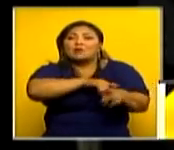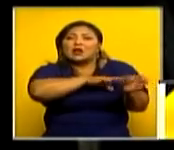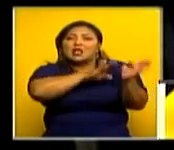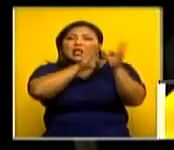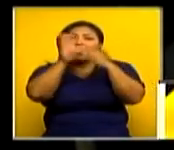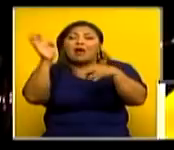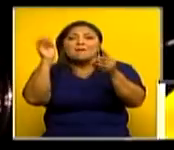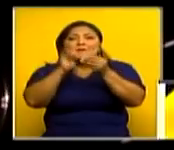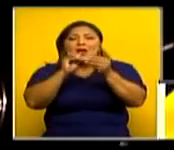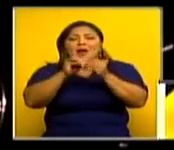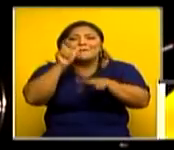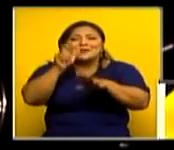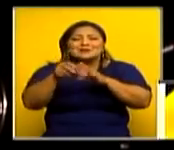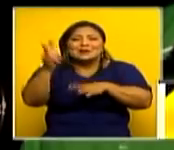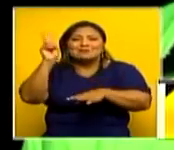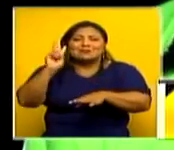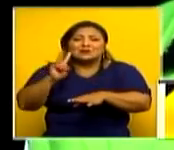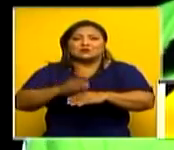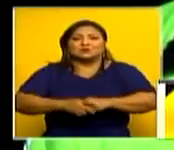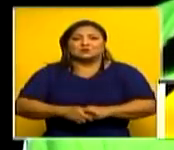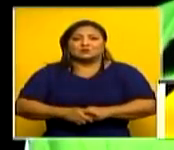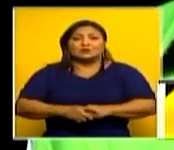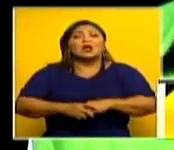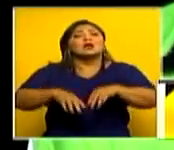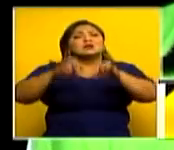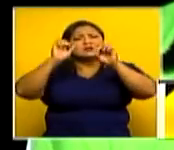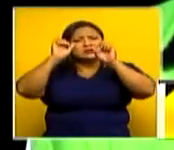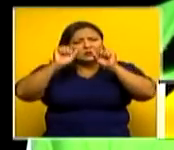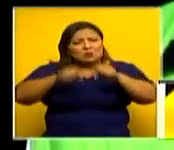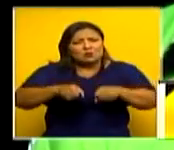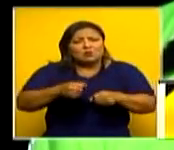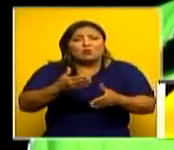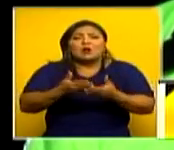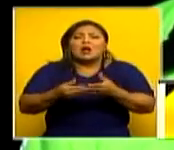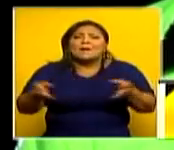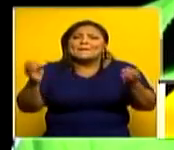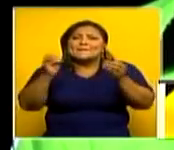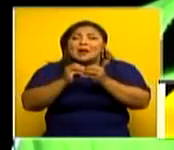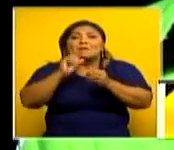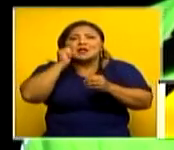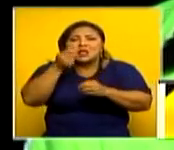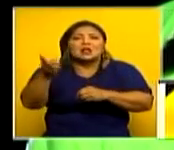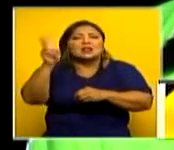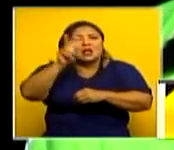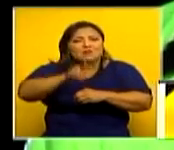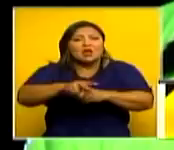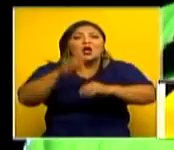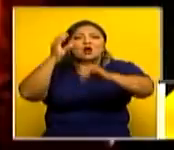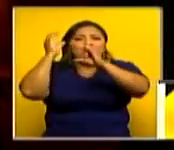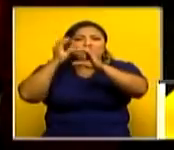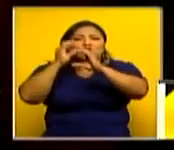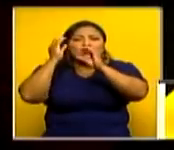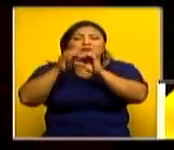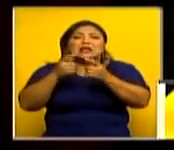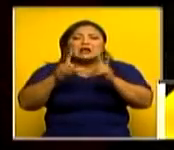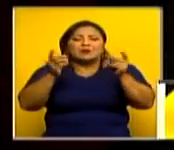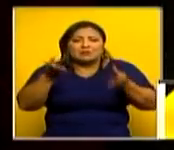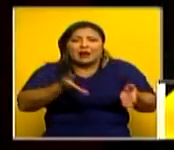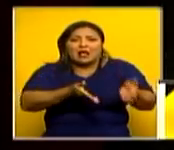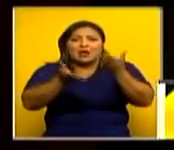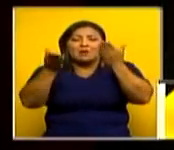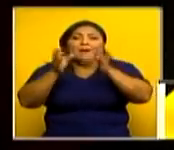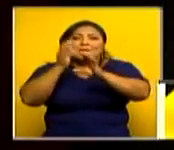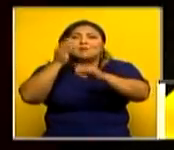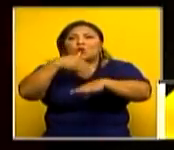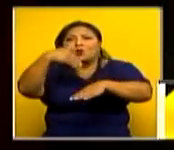más personas de nacionalidad venezolana. Se pueda movilizar la gran mayoría, mañana también van a estar los buses disponibles. Jofre Benavides,